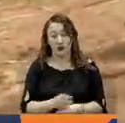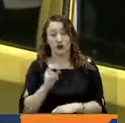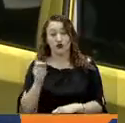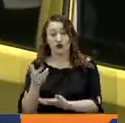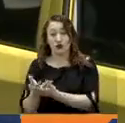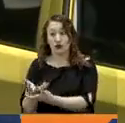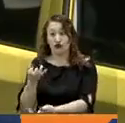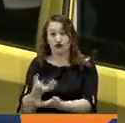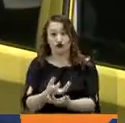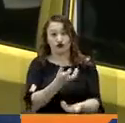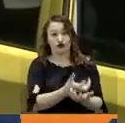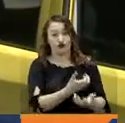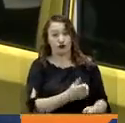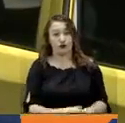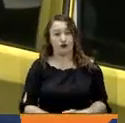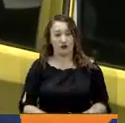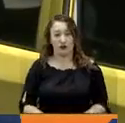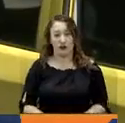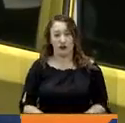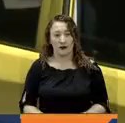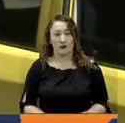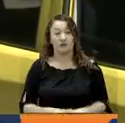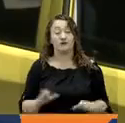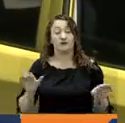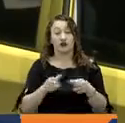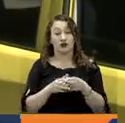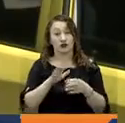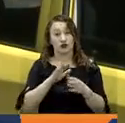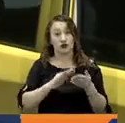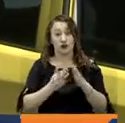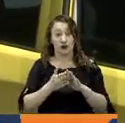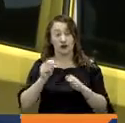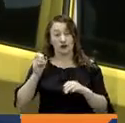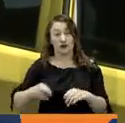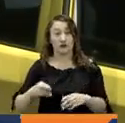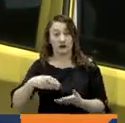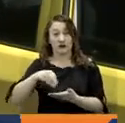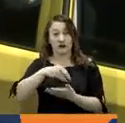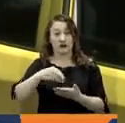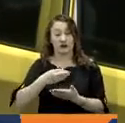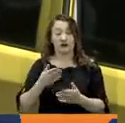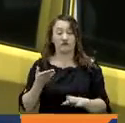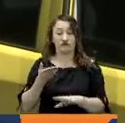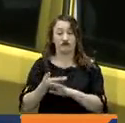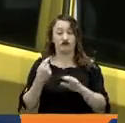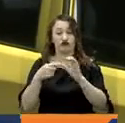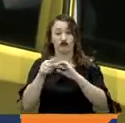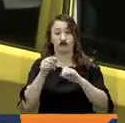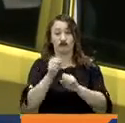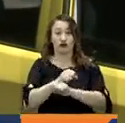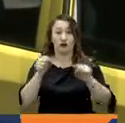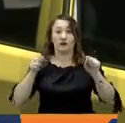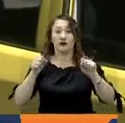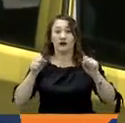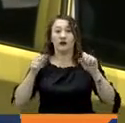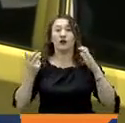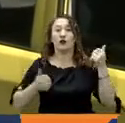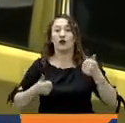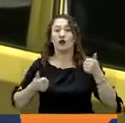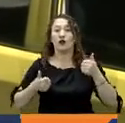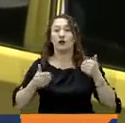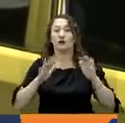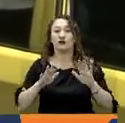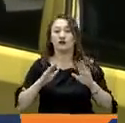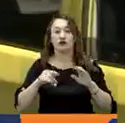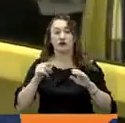jagüeyes. La Asociación de Comunidades del Sur del Atlántico envió en las primeras horas de la mañana una comunicación a las autoridades a